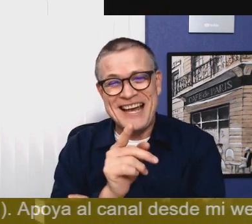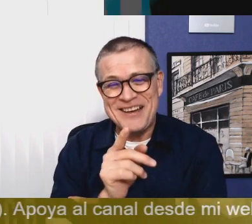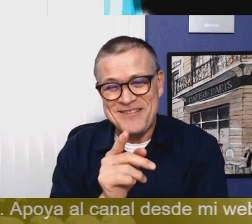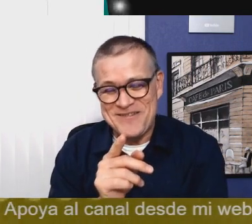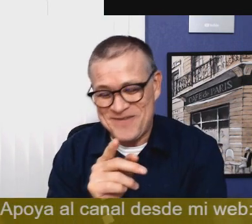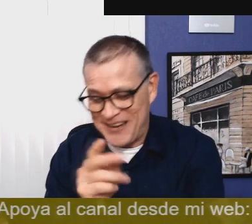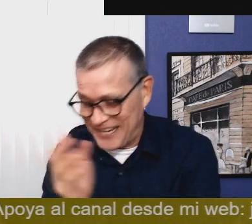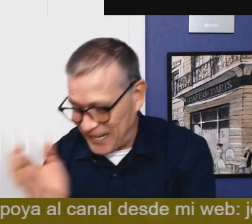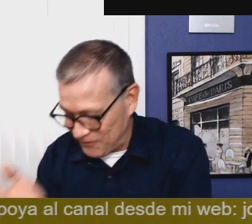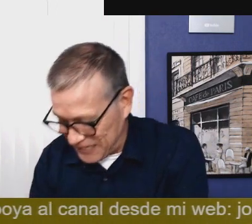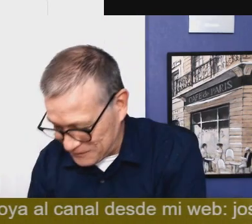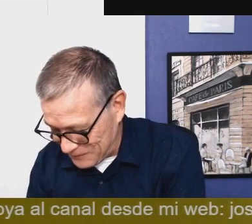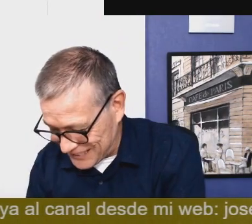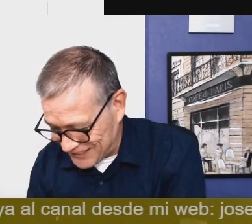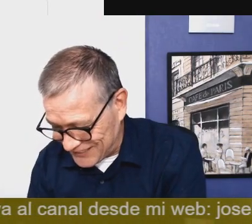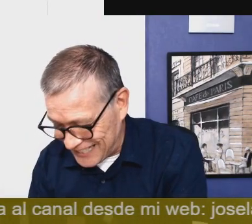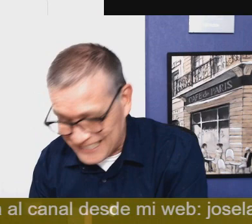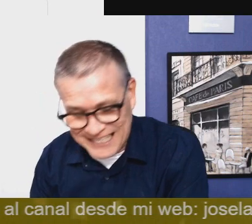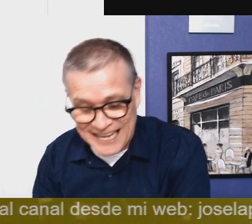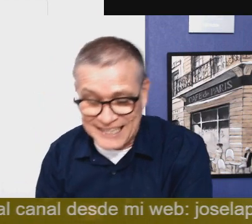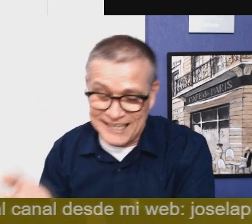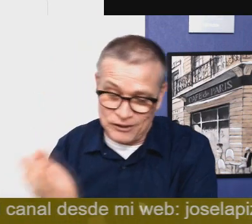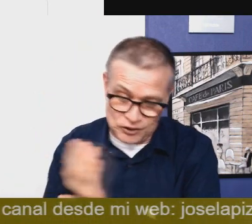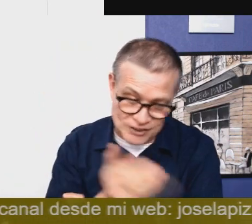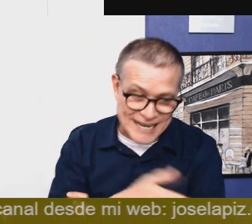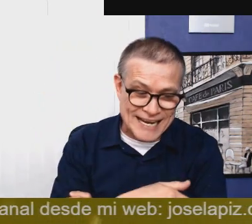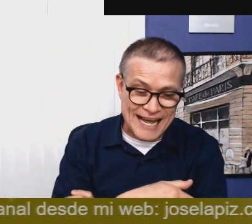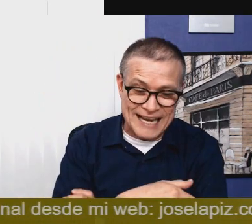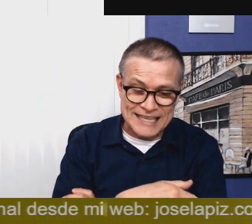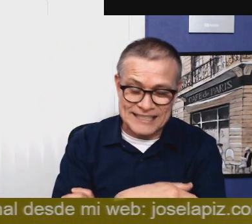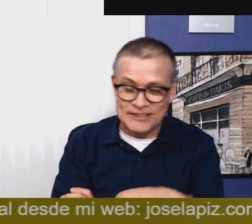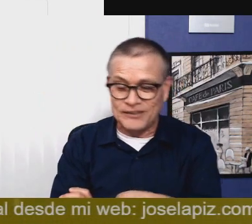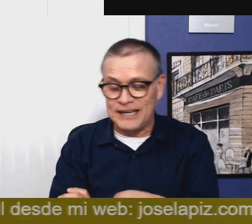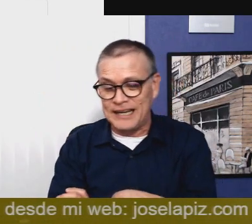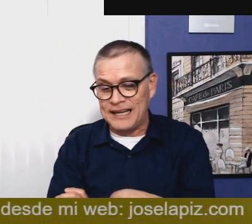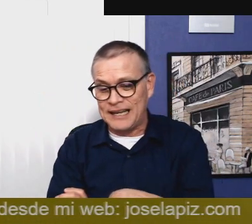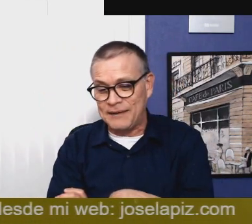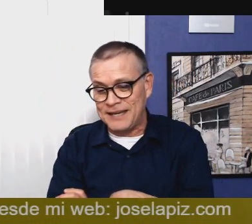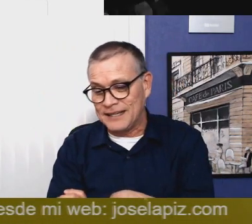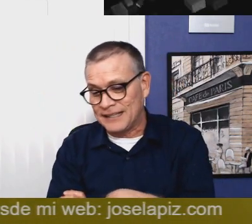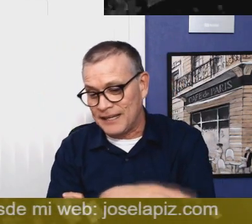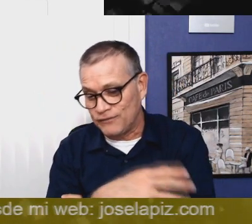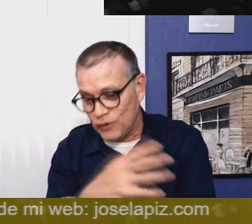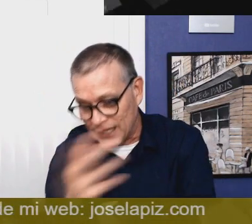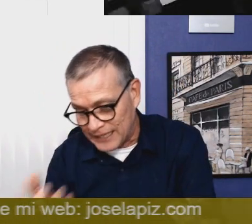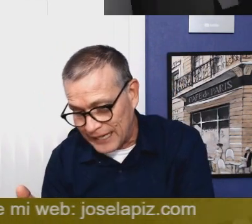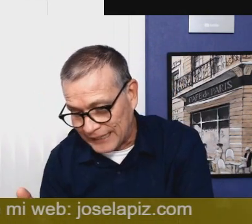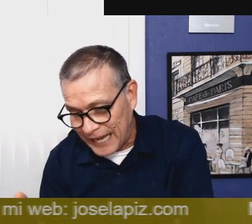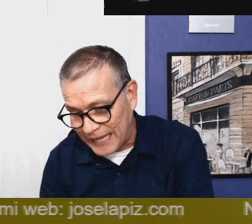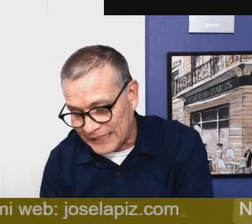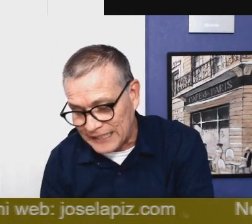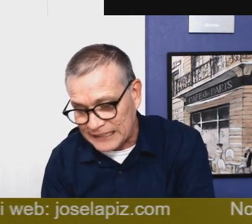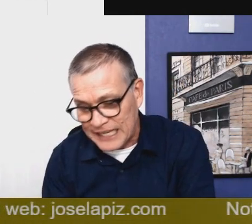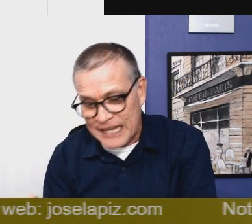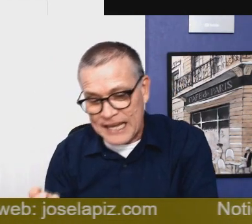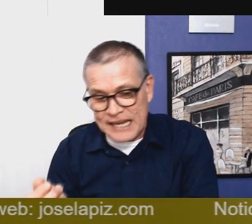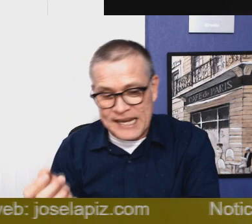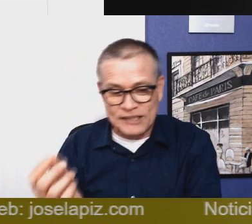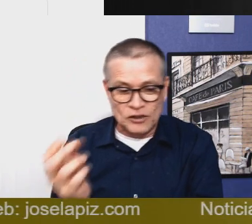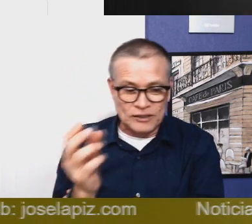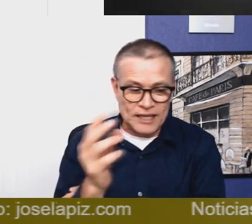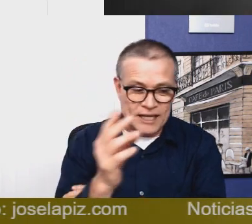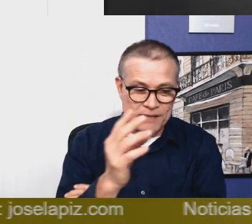todavía vienen algunas personas que andan en otros canales en donde le avientan flores a la Tatis,